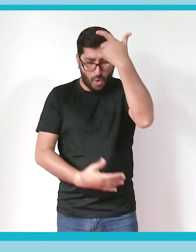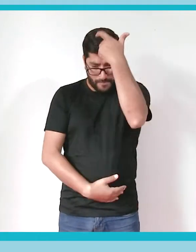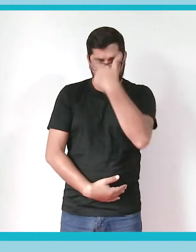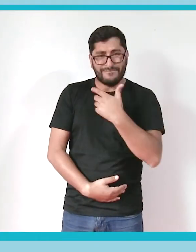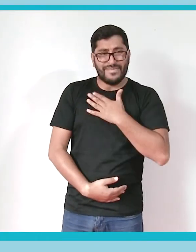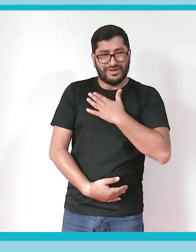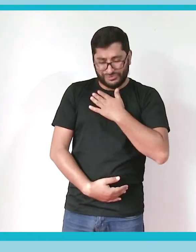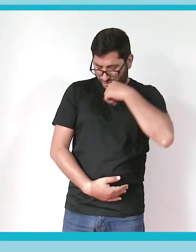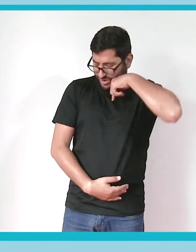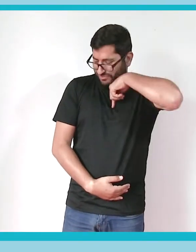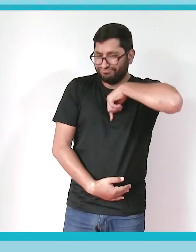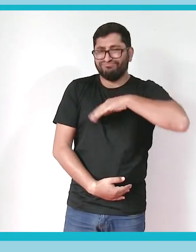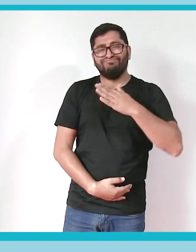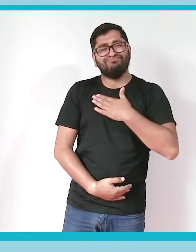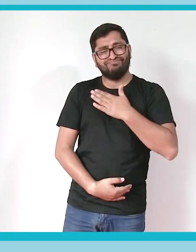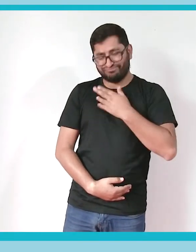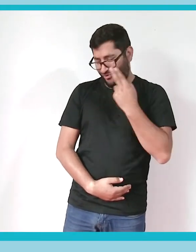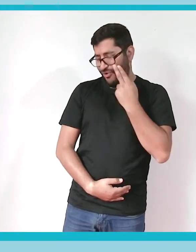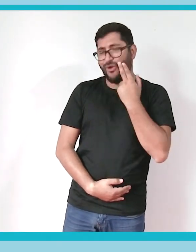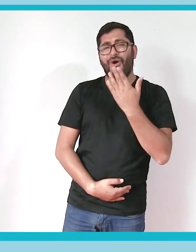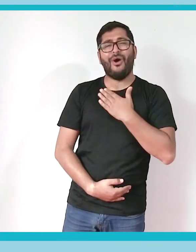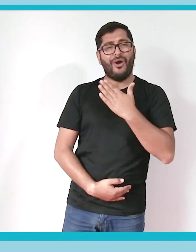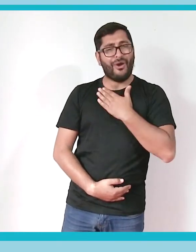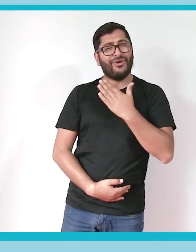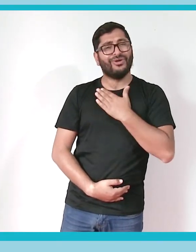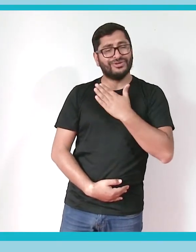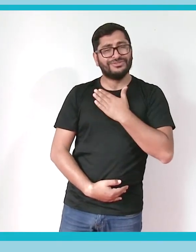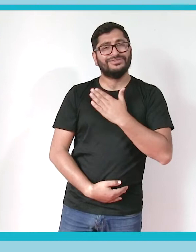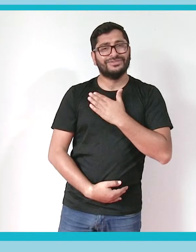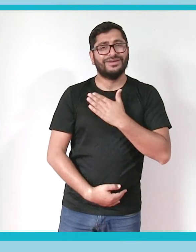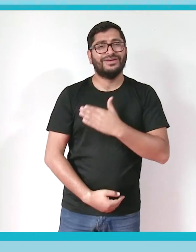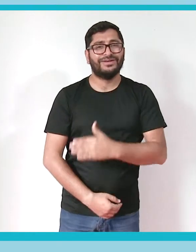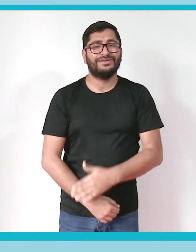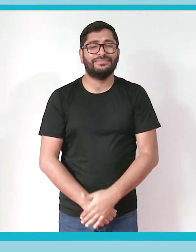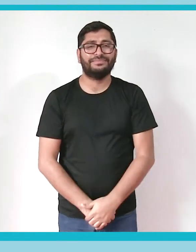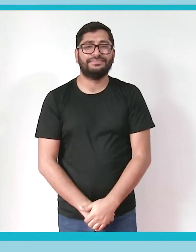de autorreconocernos, de